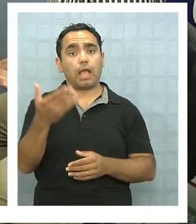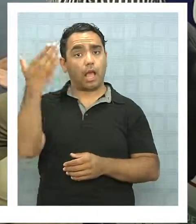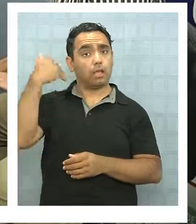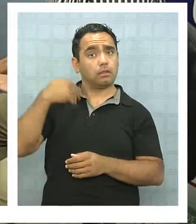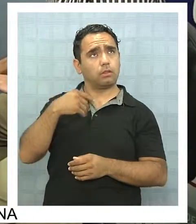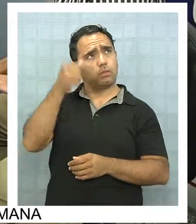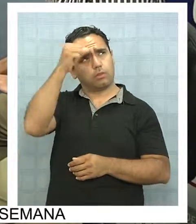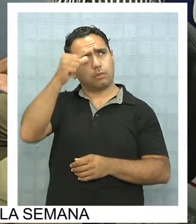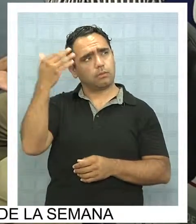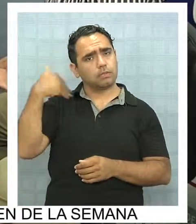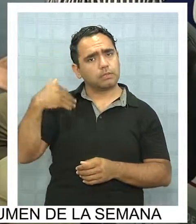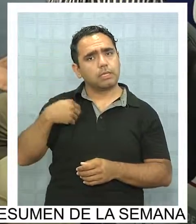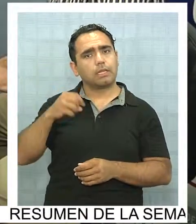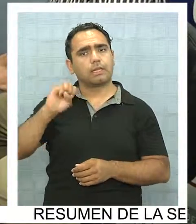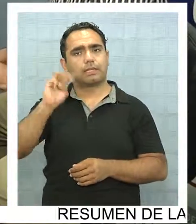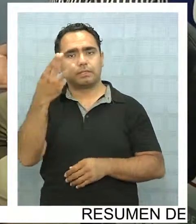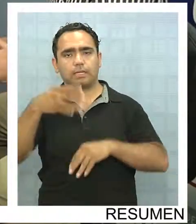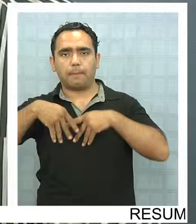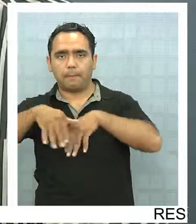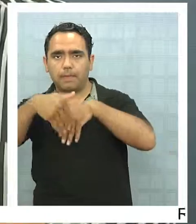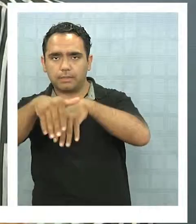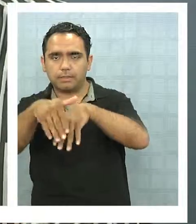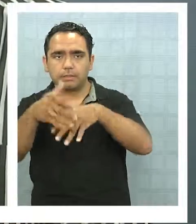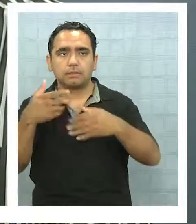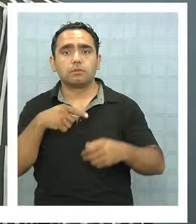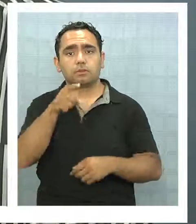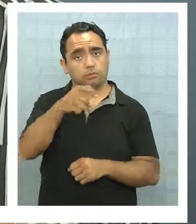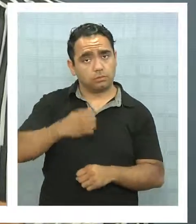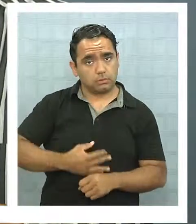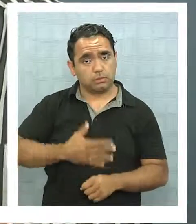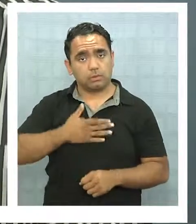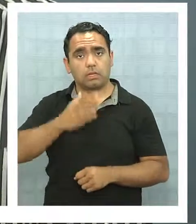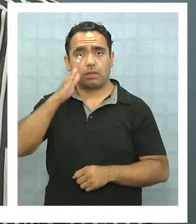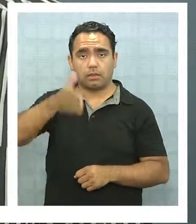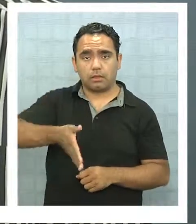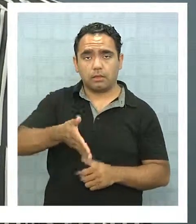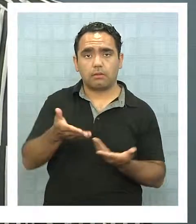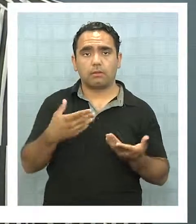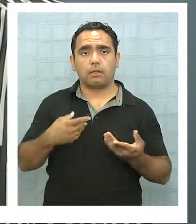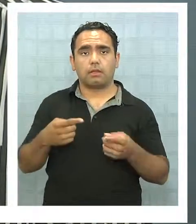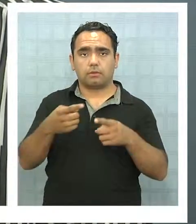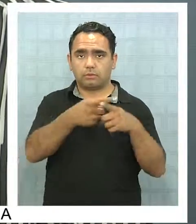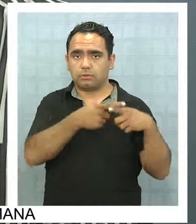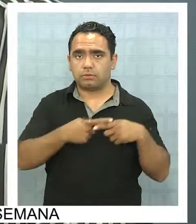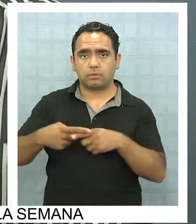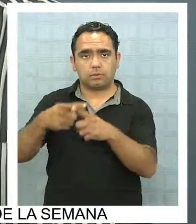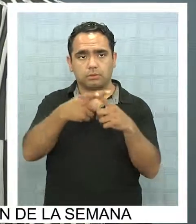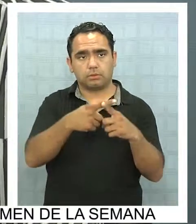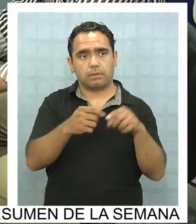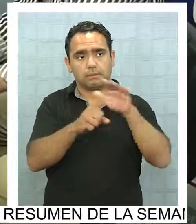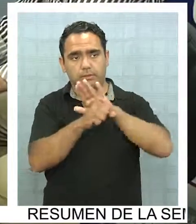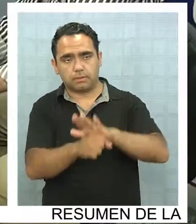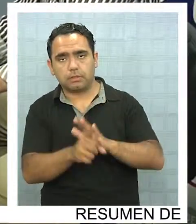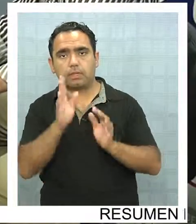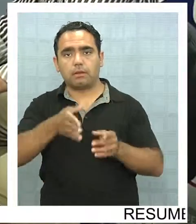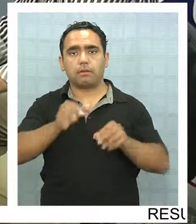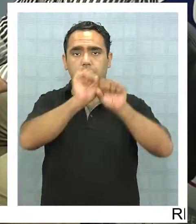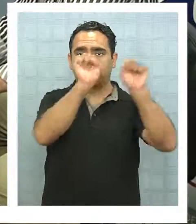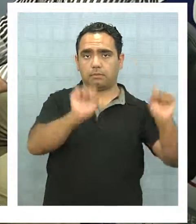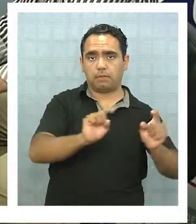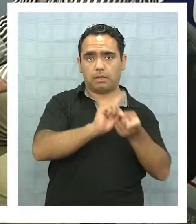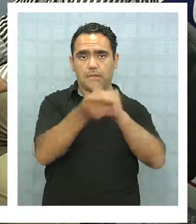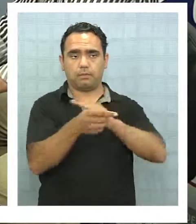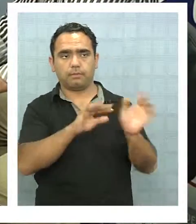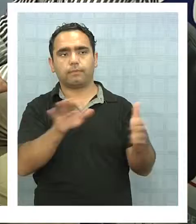una el domingo pasado, la tercera marcha que da, ¿usted siente que en la medida que haya presión social, el sistema podría cambiarse? Pero fíjese que yo le